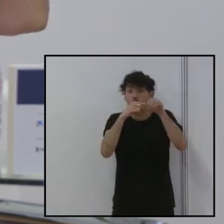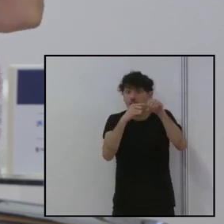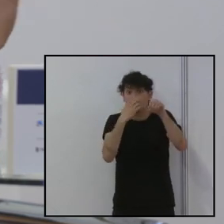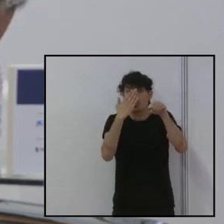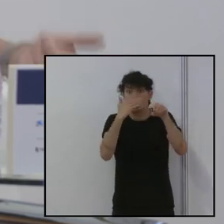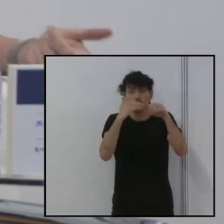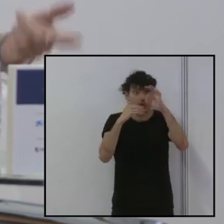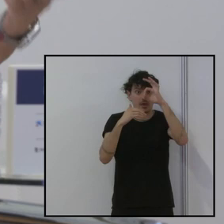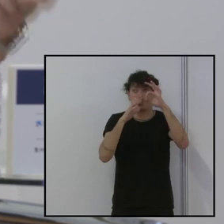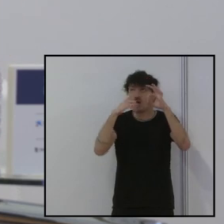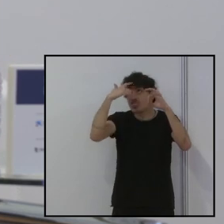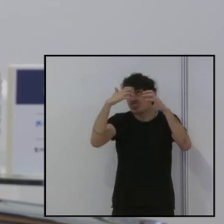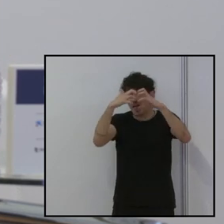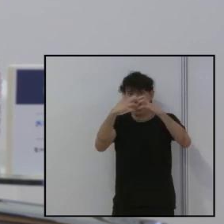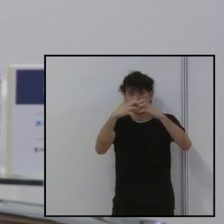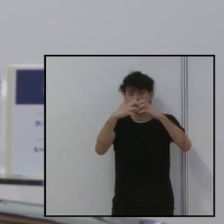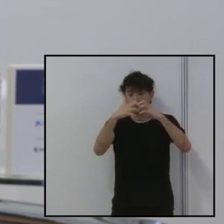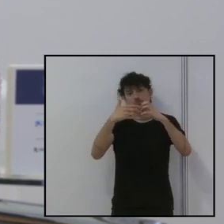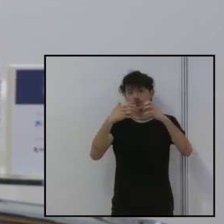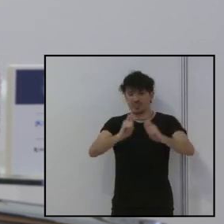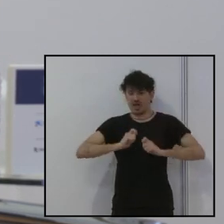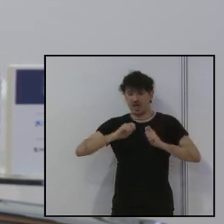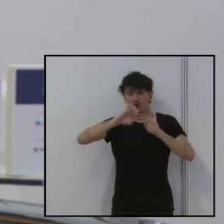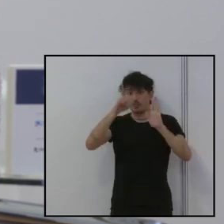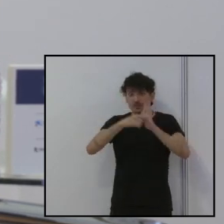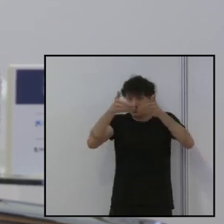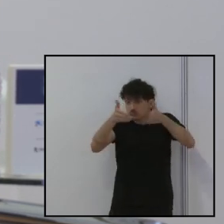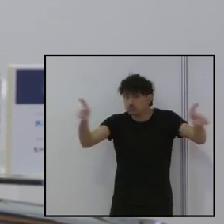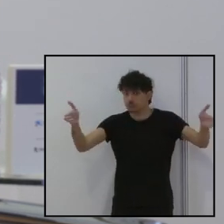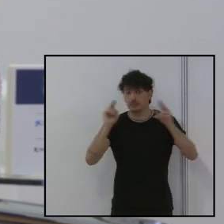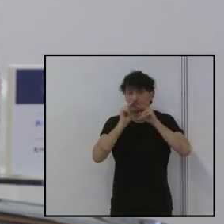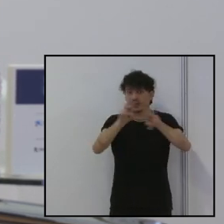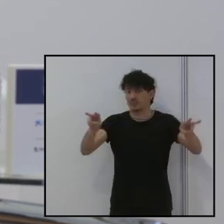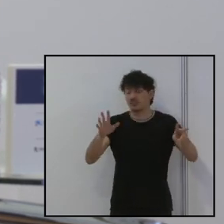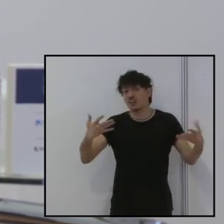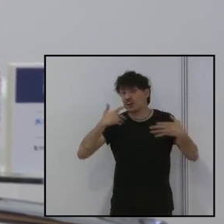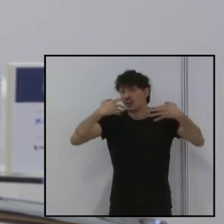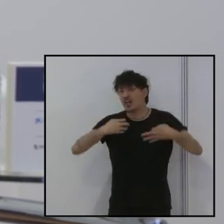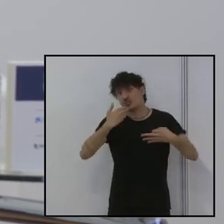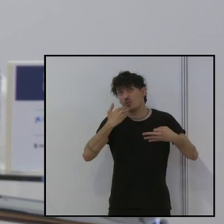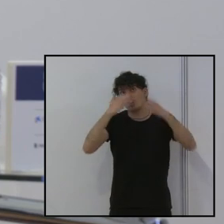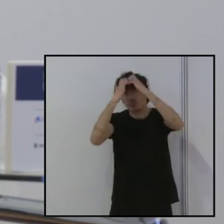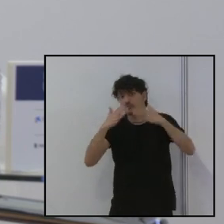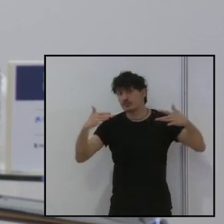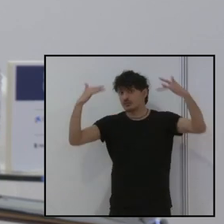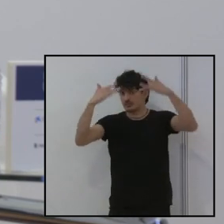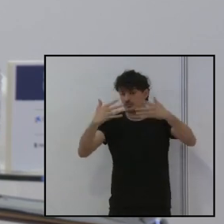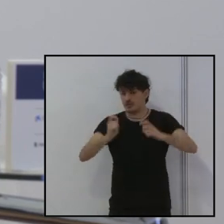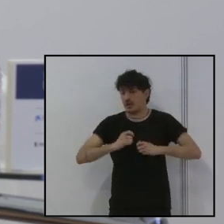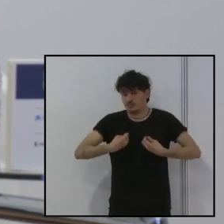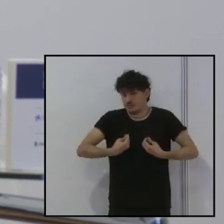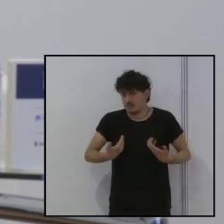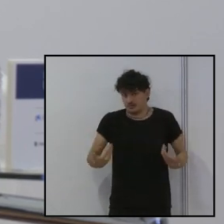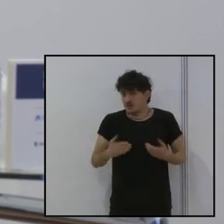cerebro completa lo que no vemos. O sea que en realidad vivimos en una alucinación. Y yo creo que incluso la gente que se preocupa menos de esas cosas y menos